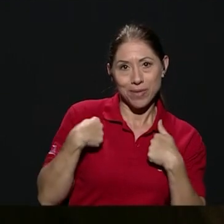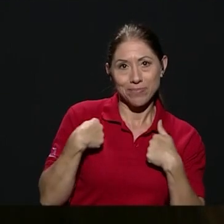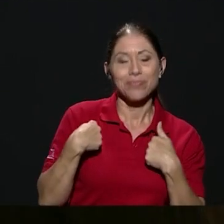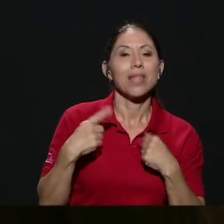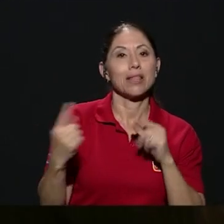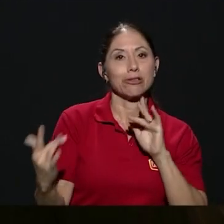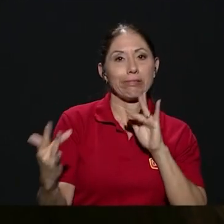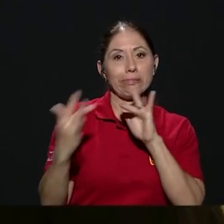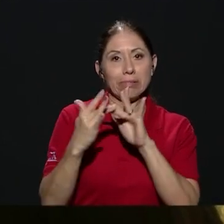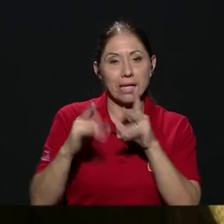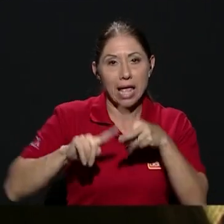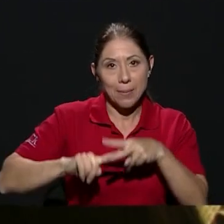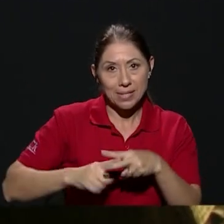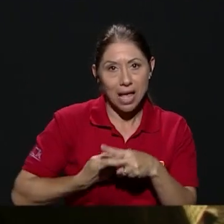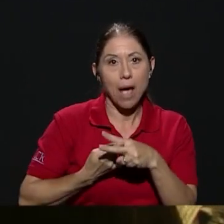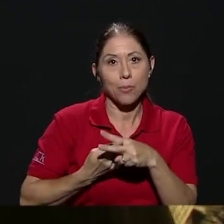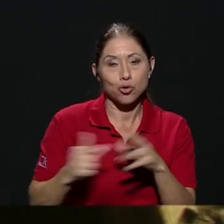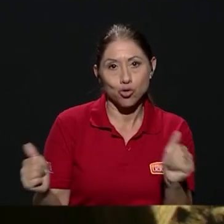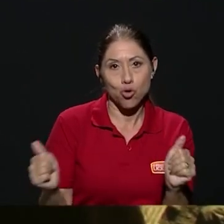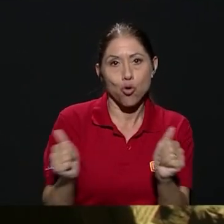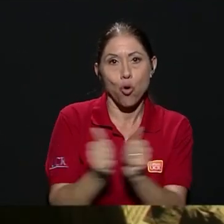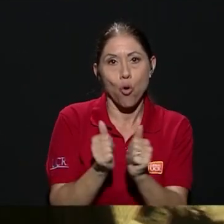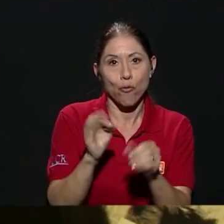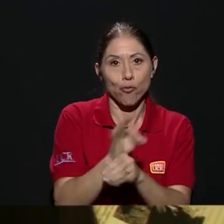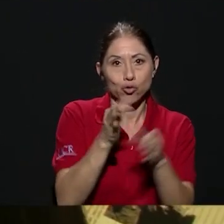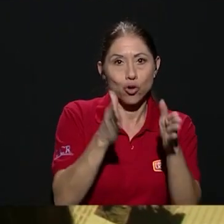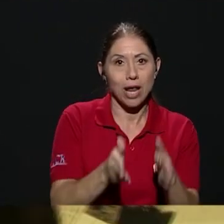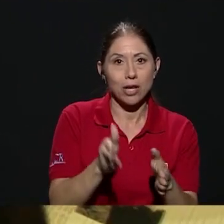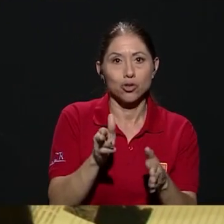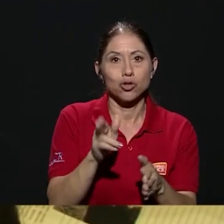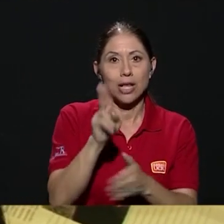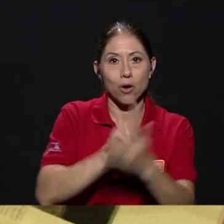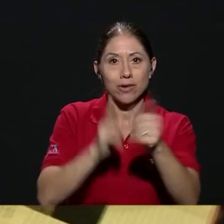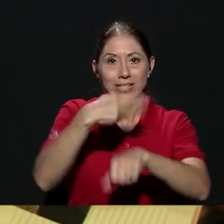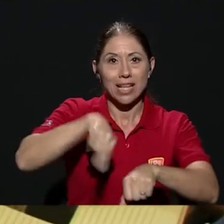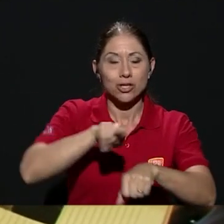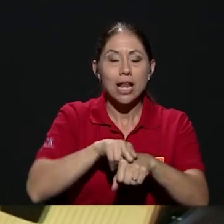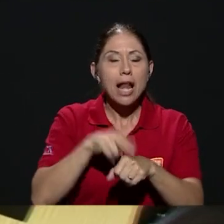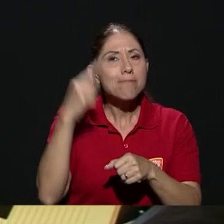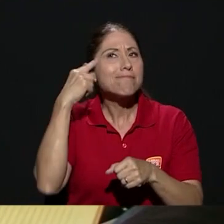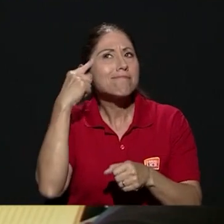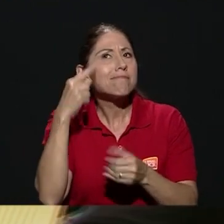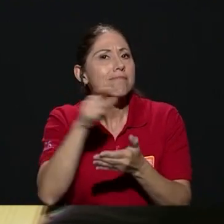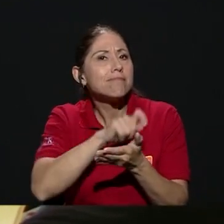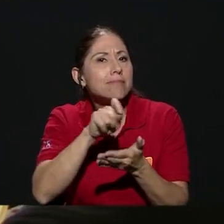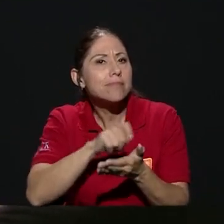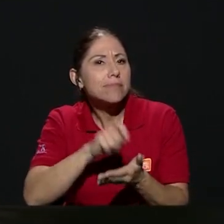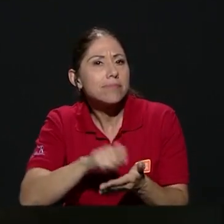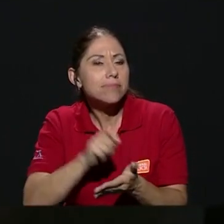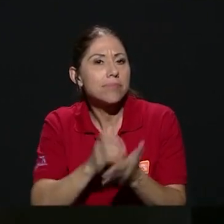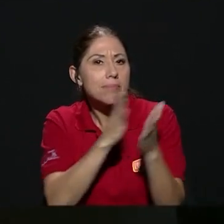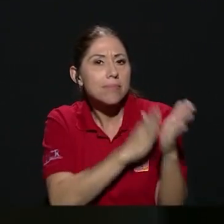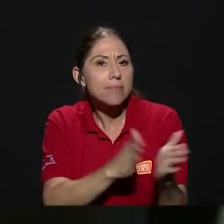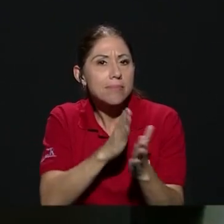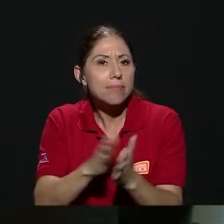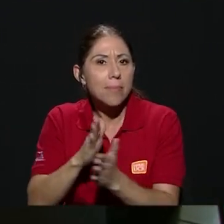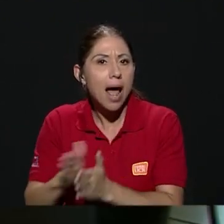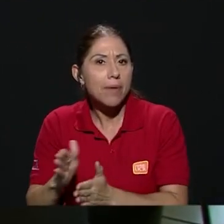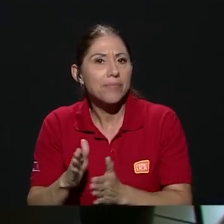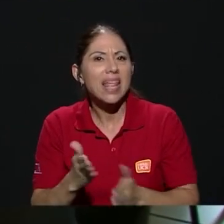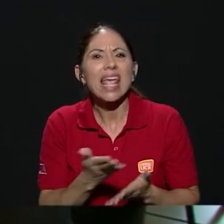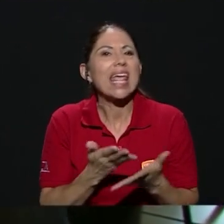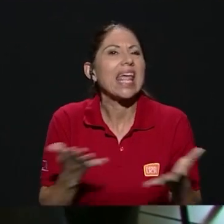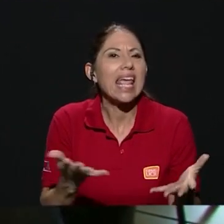en lo que fue la creación en conjunto con los funcionarios de la UNA, con la creación del plan, qué se quería hacer, cómo se quería